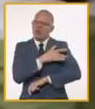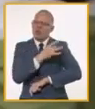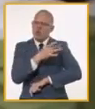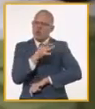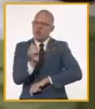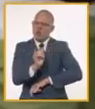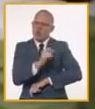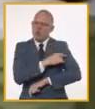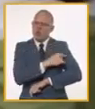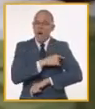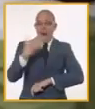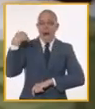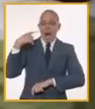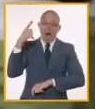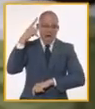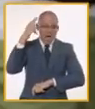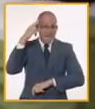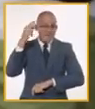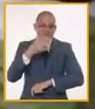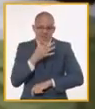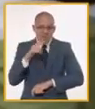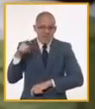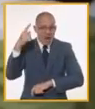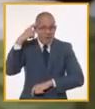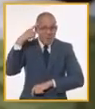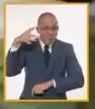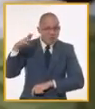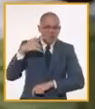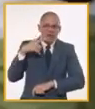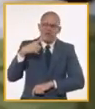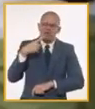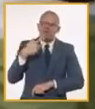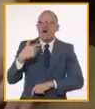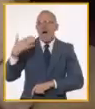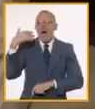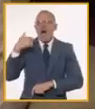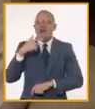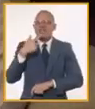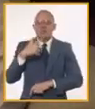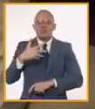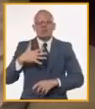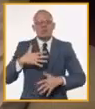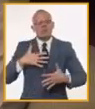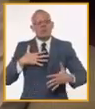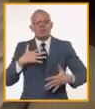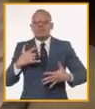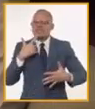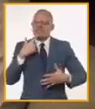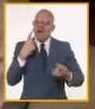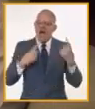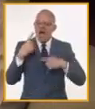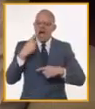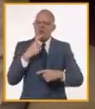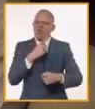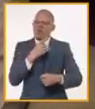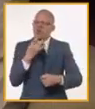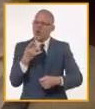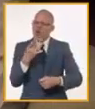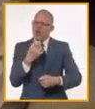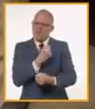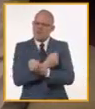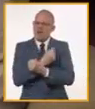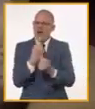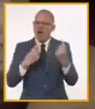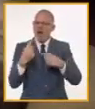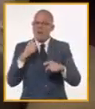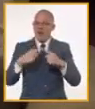lo vi a los viejos, los veteranos que decían que tenían reuma, decían que tenían heridas en las piernas. Como que